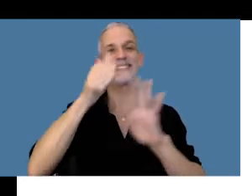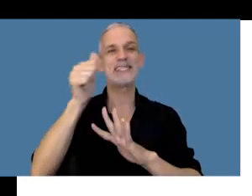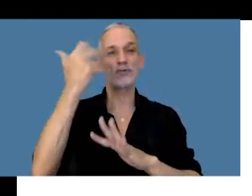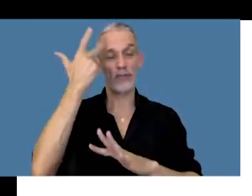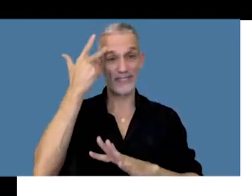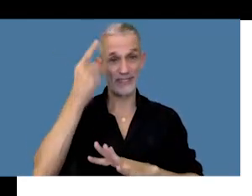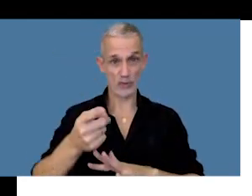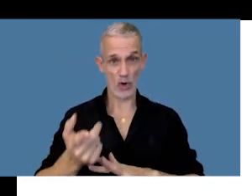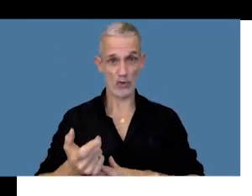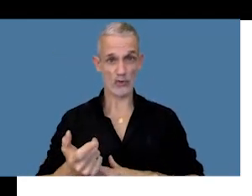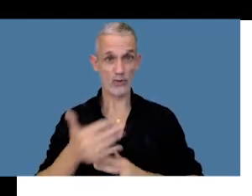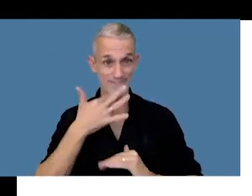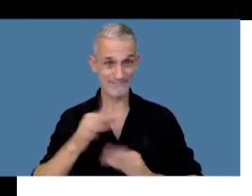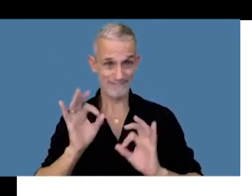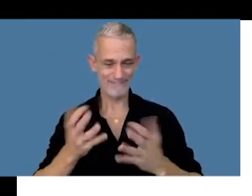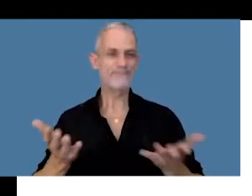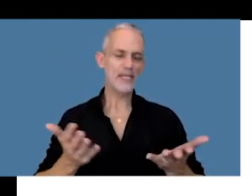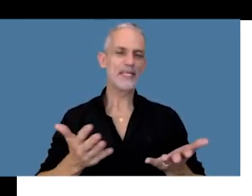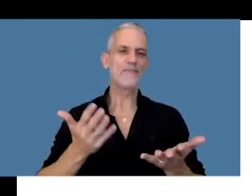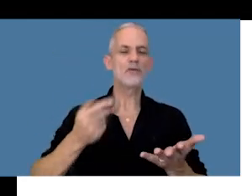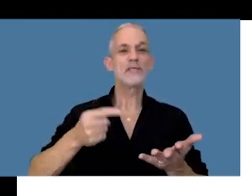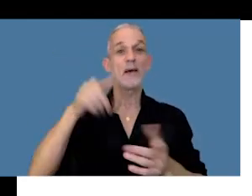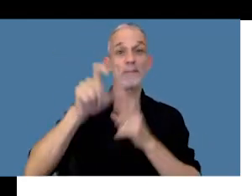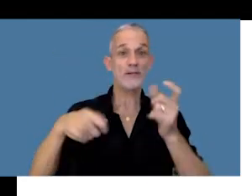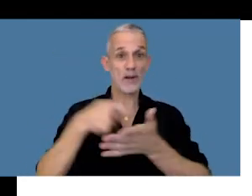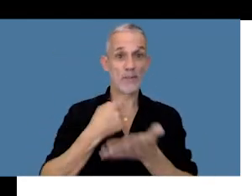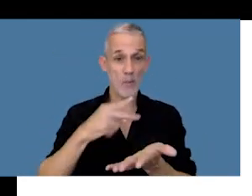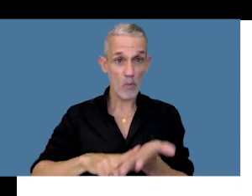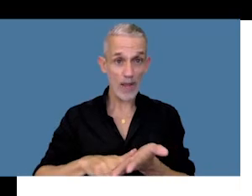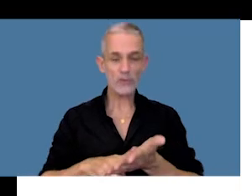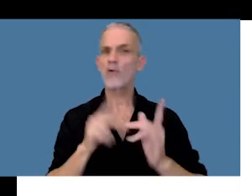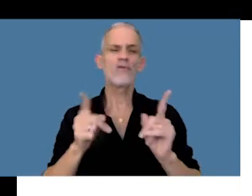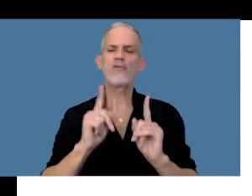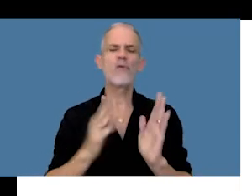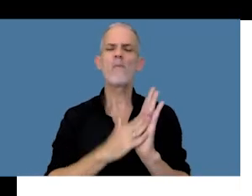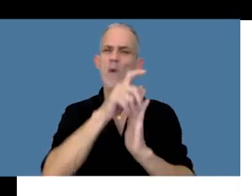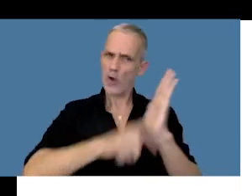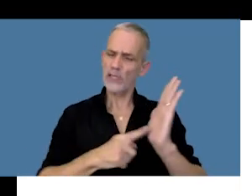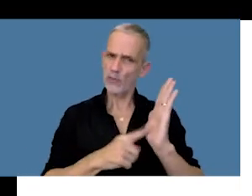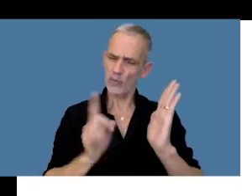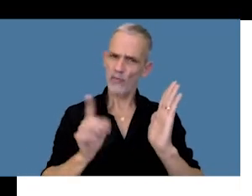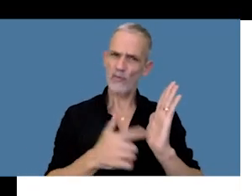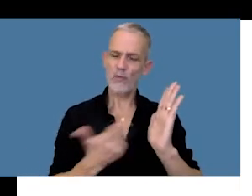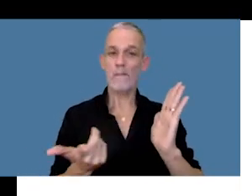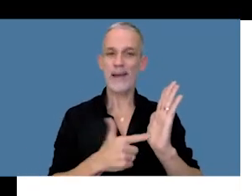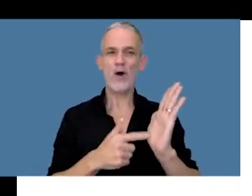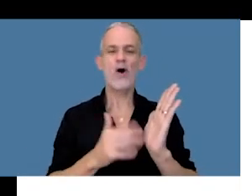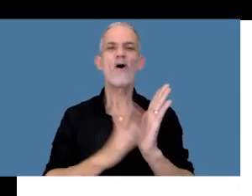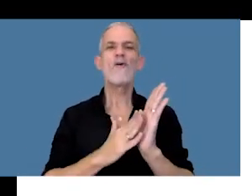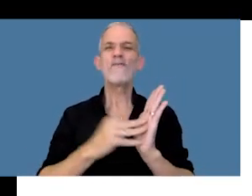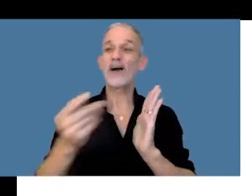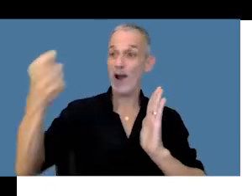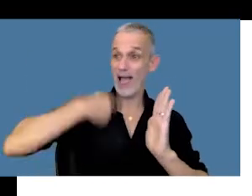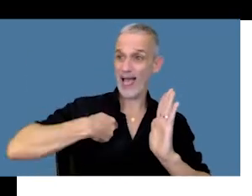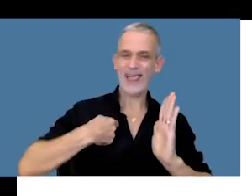27618. ¿Se entiende? Es decir, el contribuyente sigue siendo monotributista. El que emite la factura no